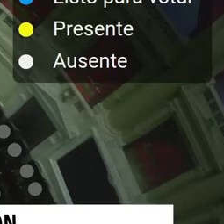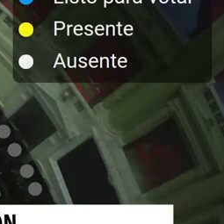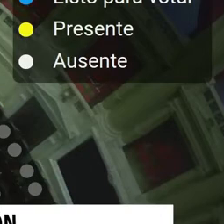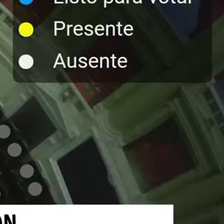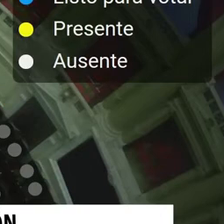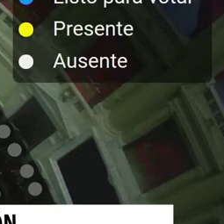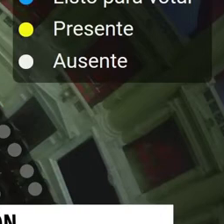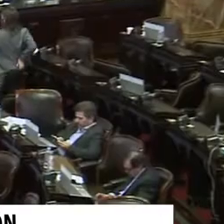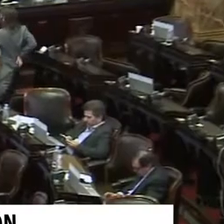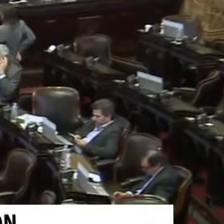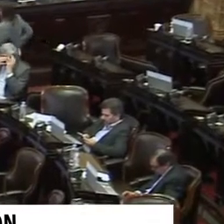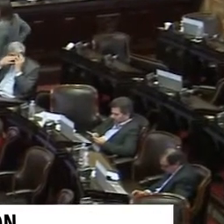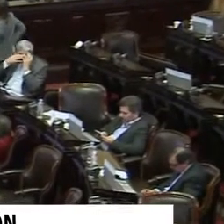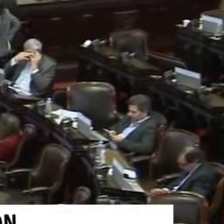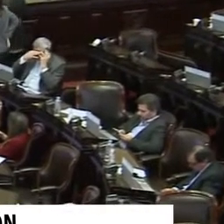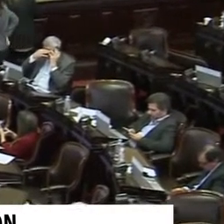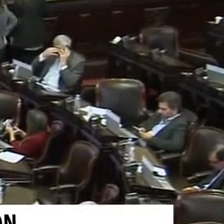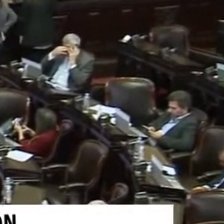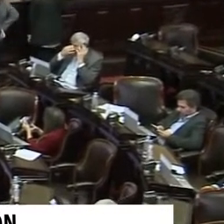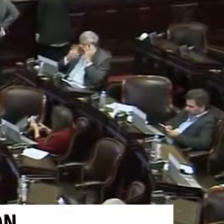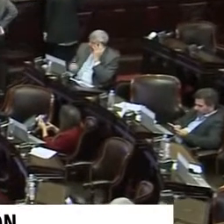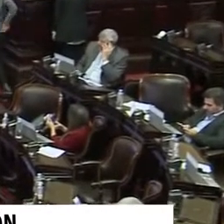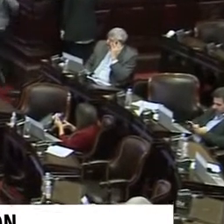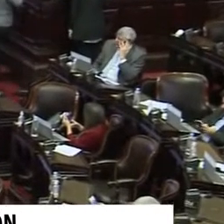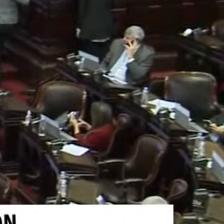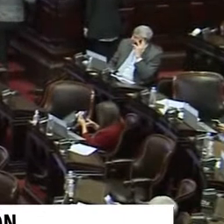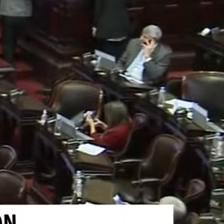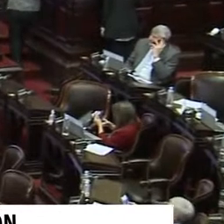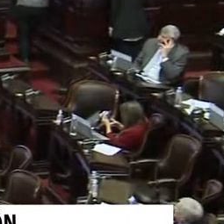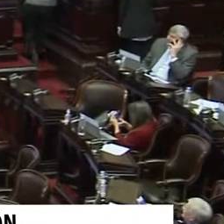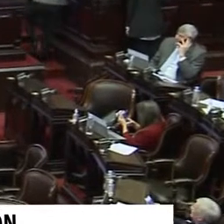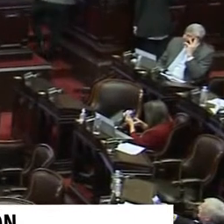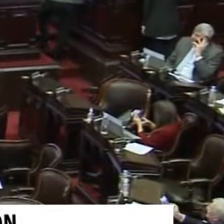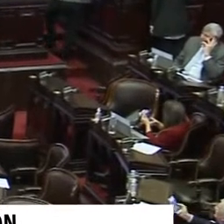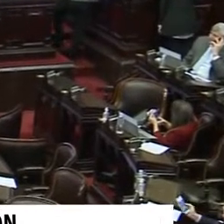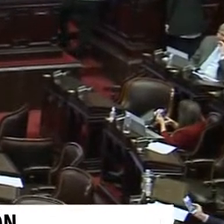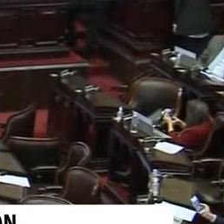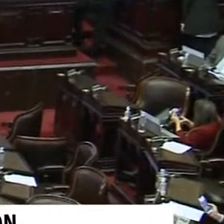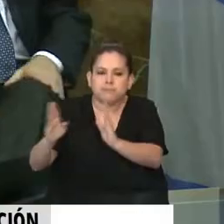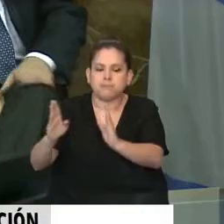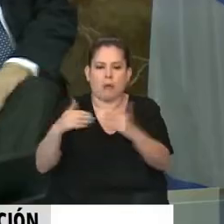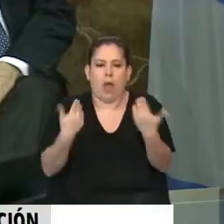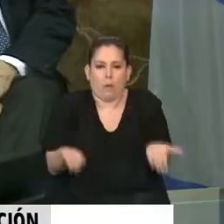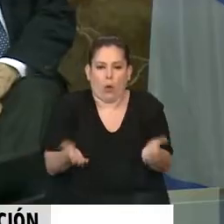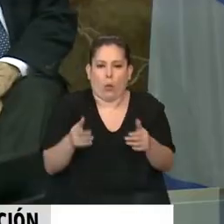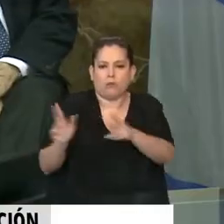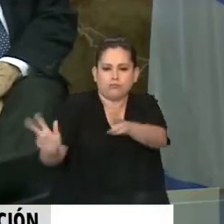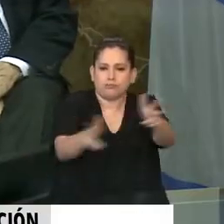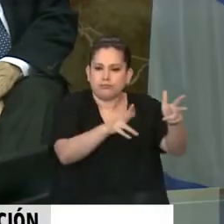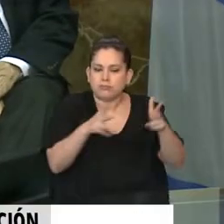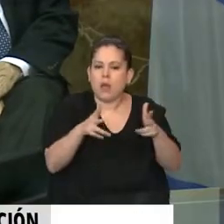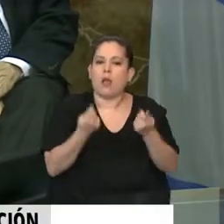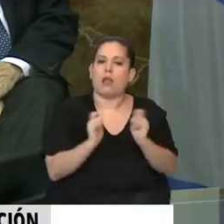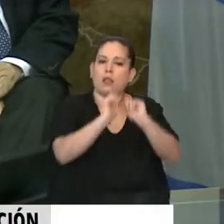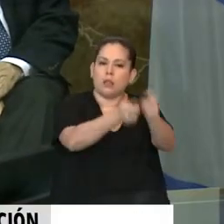bloques pudieron hacer uso de la palabra masa y un grupo de 40 y 50 diputados estuvieron